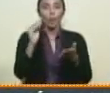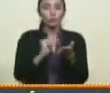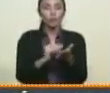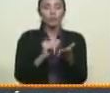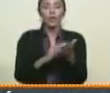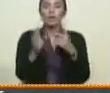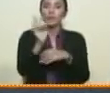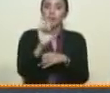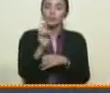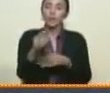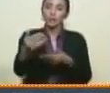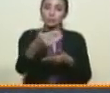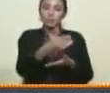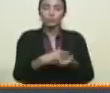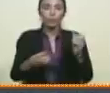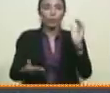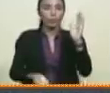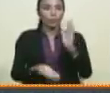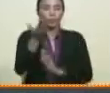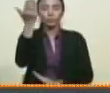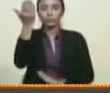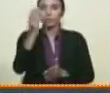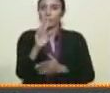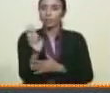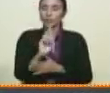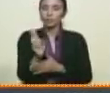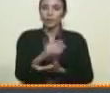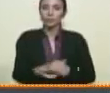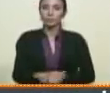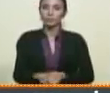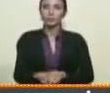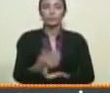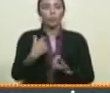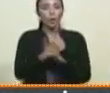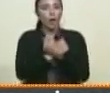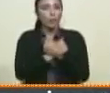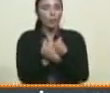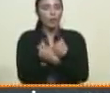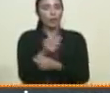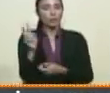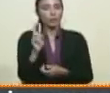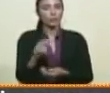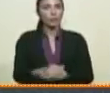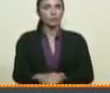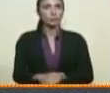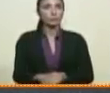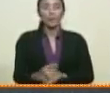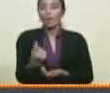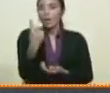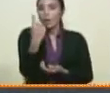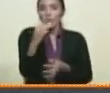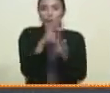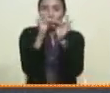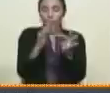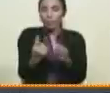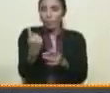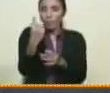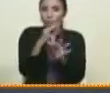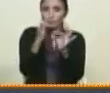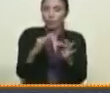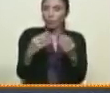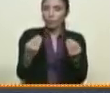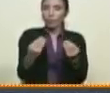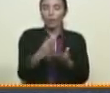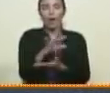venezuela tenemos que relanzar a venezuela tenemos que levantar con nuestra amor a venezuela hay una sola opción levantar la patria